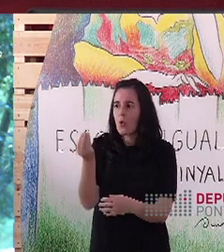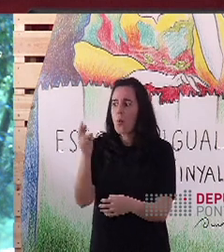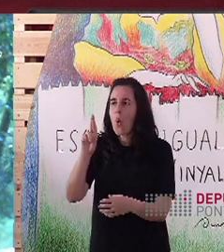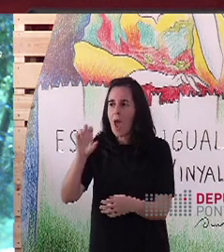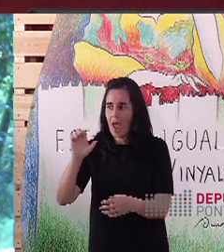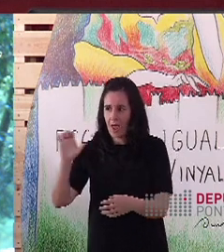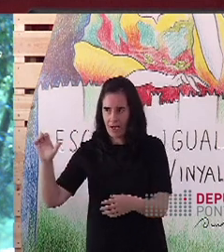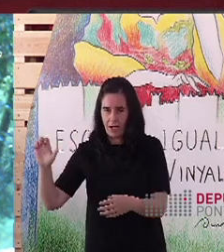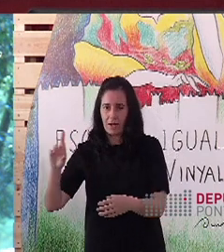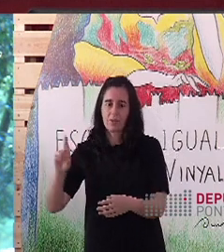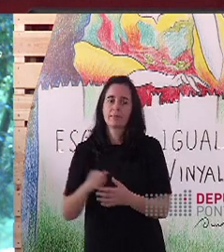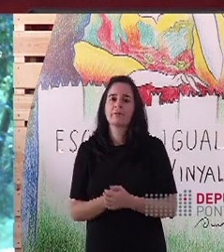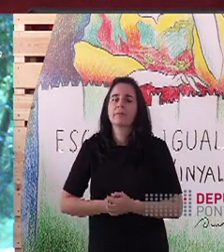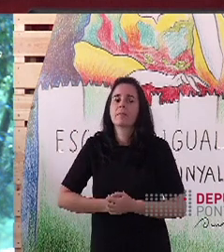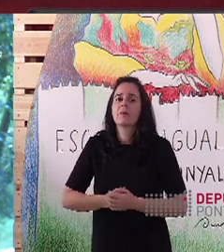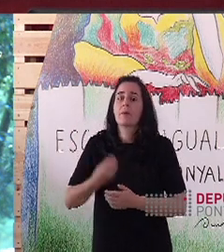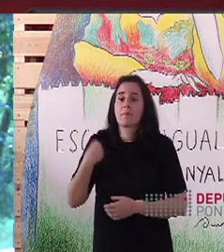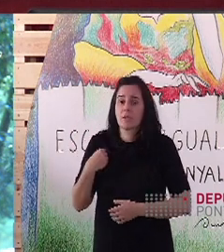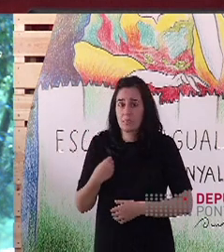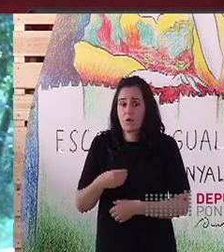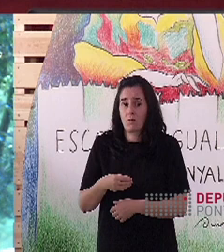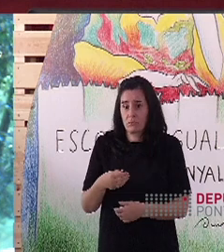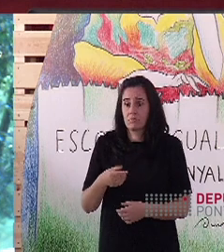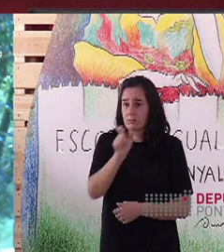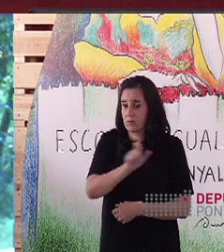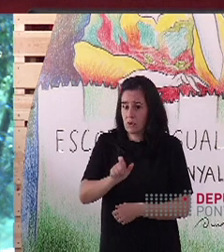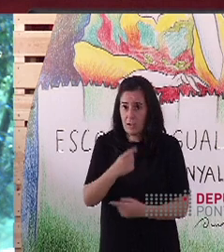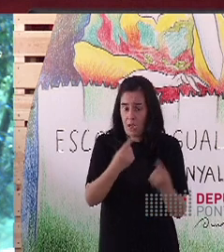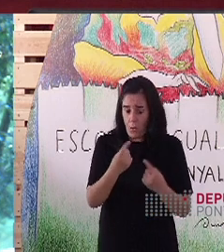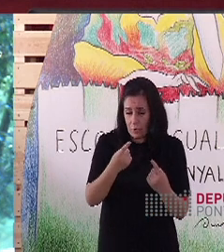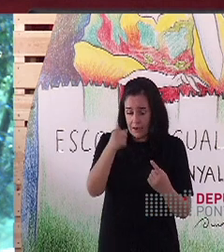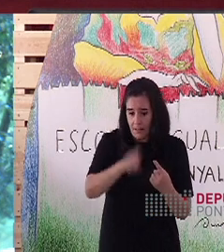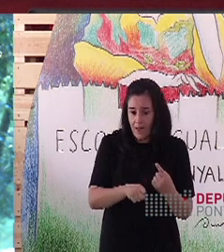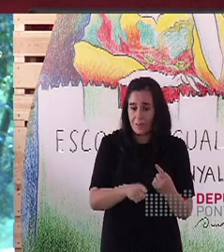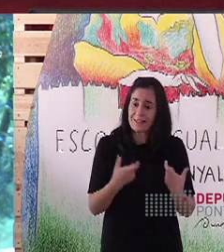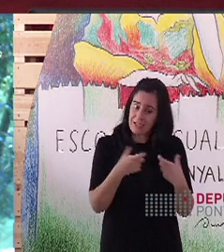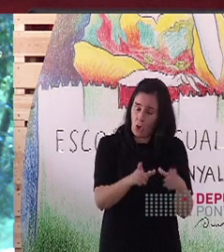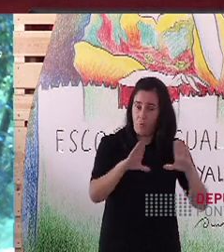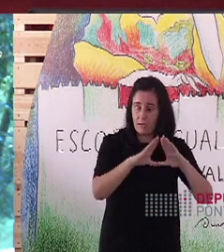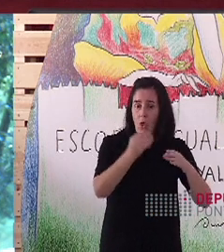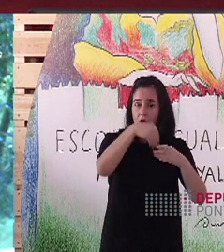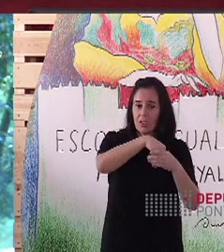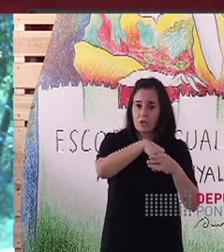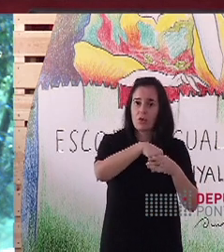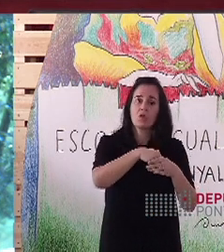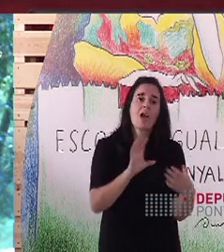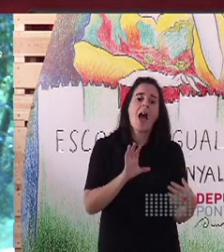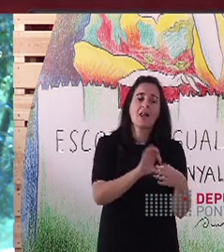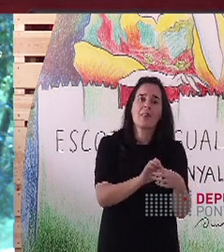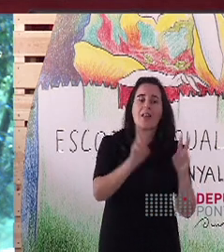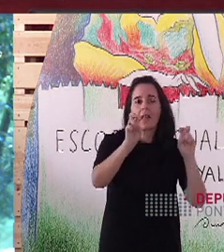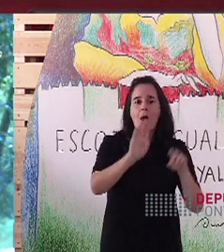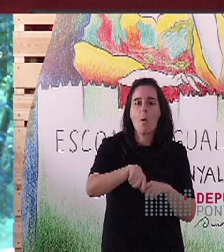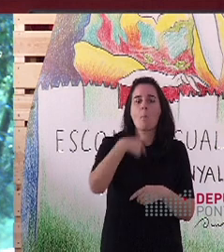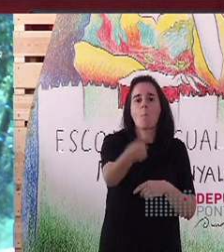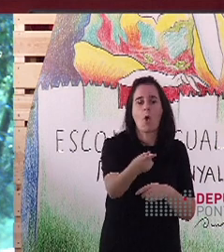como explica Sheila Benjavid o Celia Amorós, hubo un sector del feminismo que hizo una alianza teórica con la posmodernidad. Bueno,